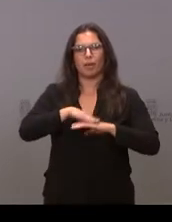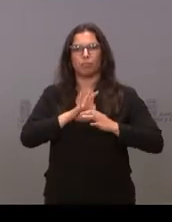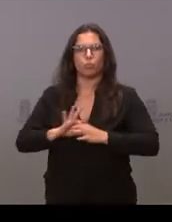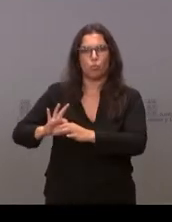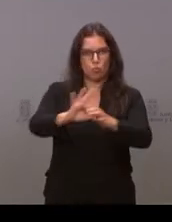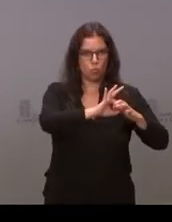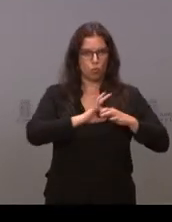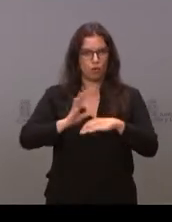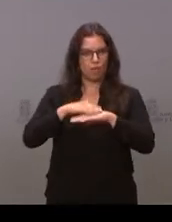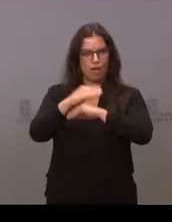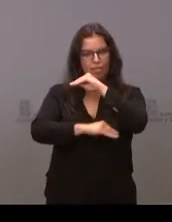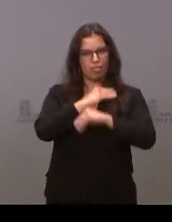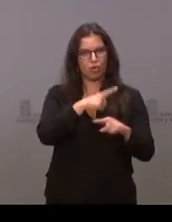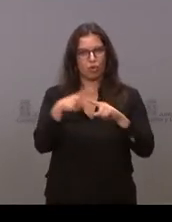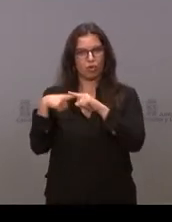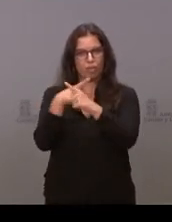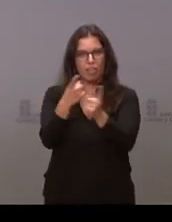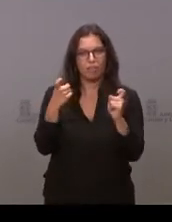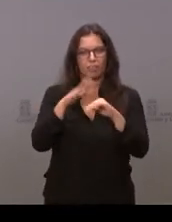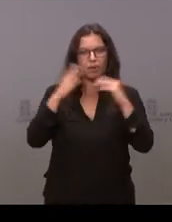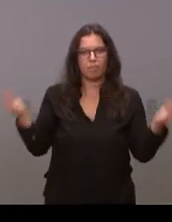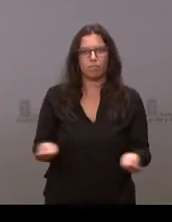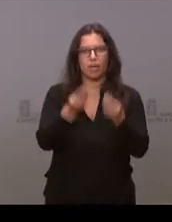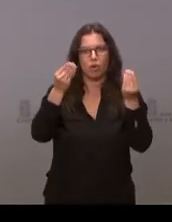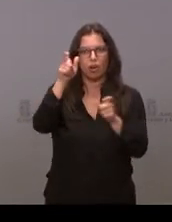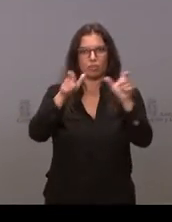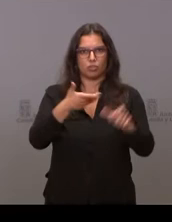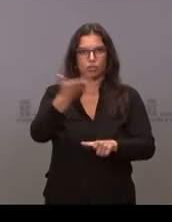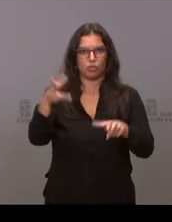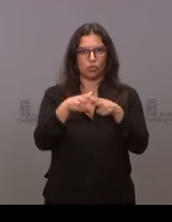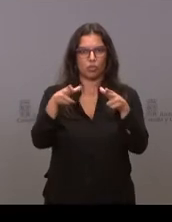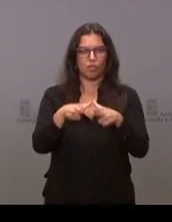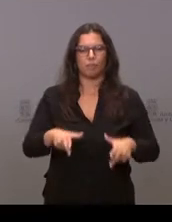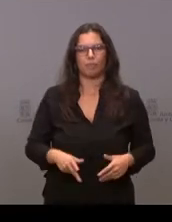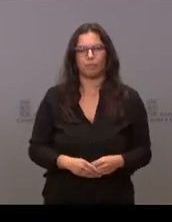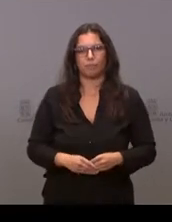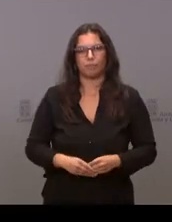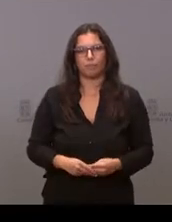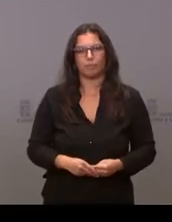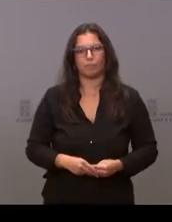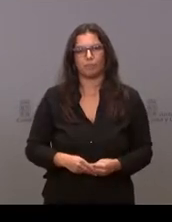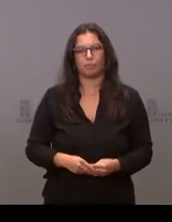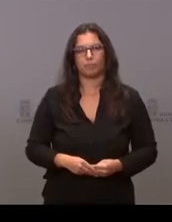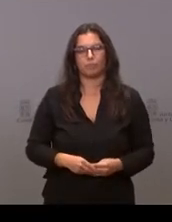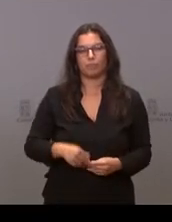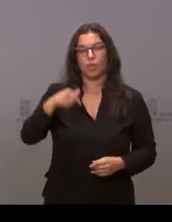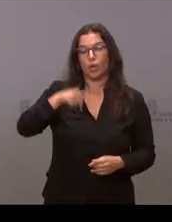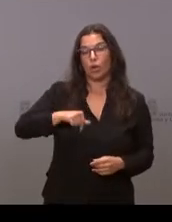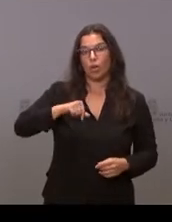hacer aquellas cosas que son necesarias para el conjunto de nuestra sociedad. Esta es la primera gran